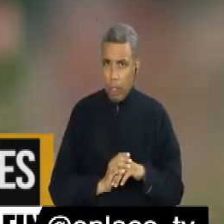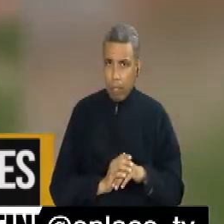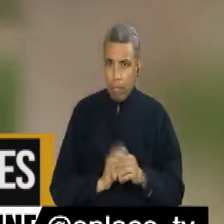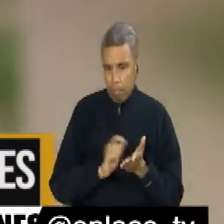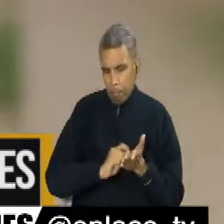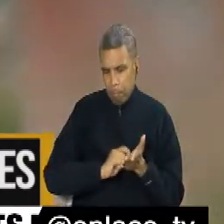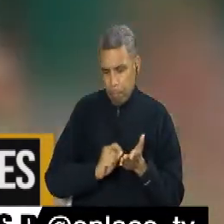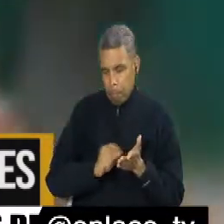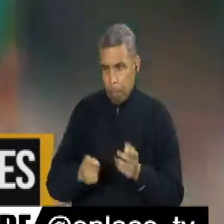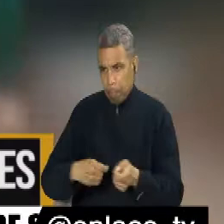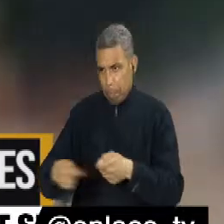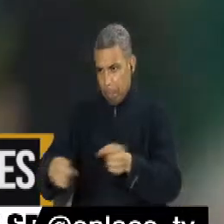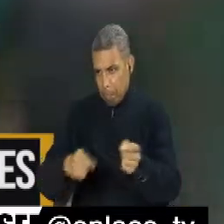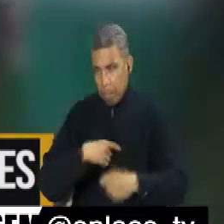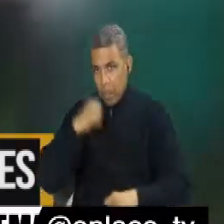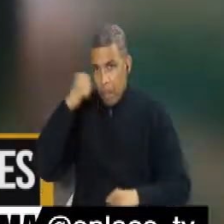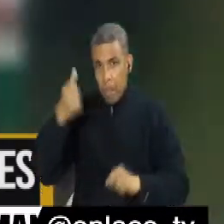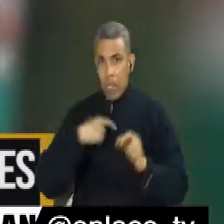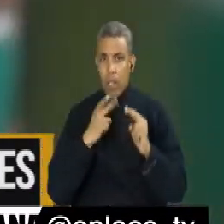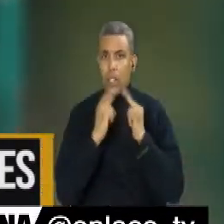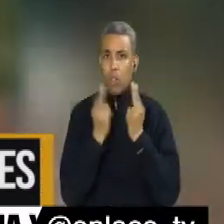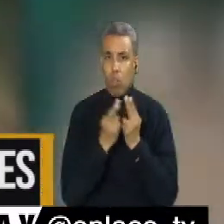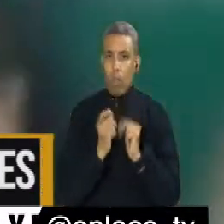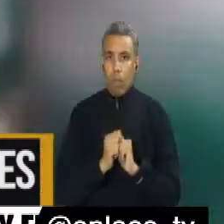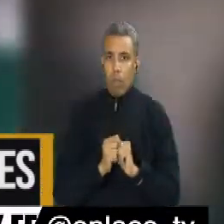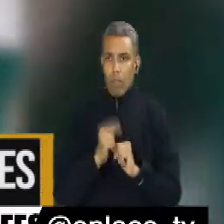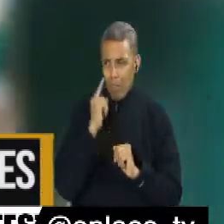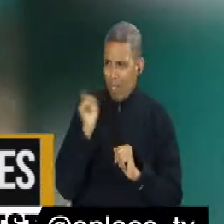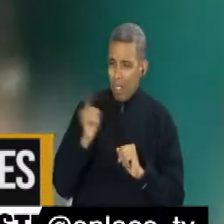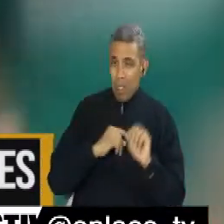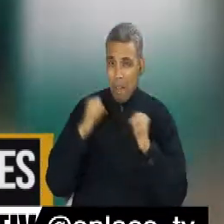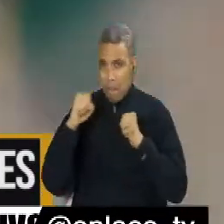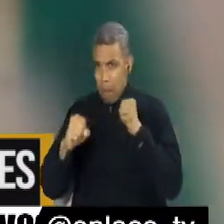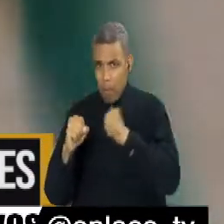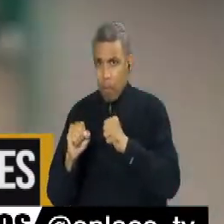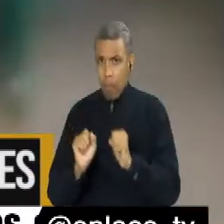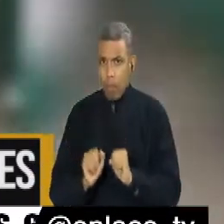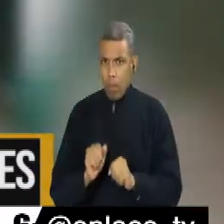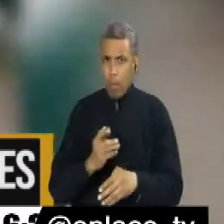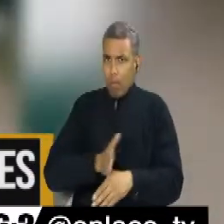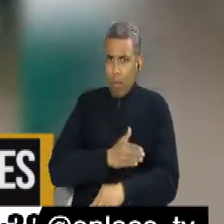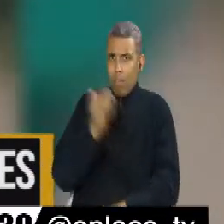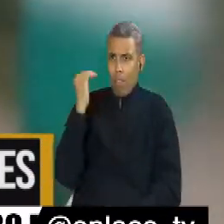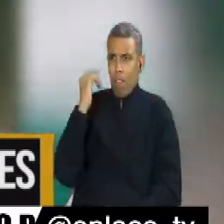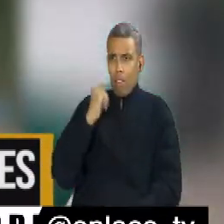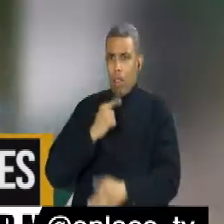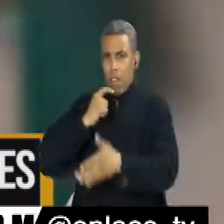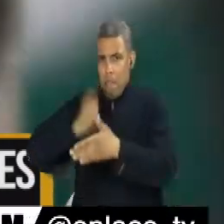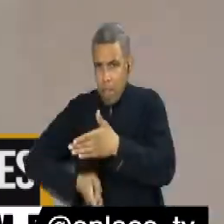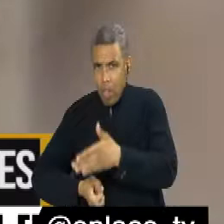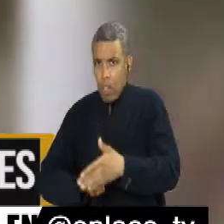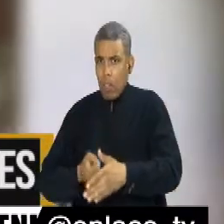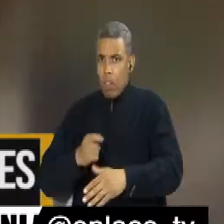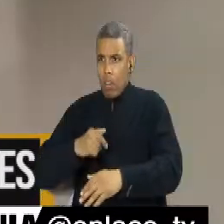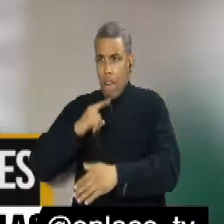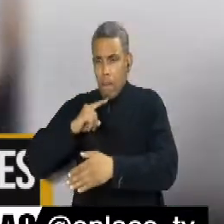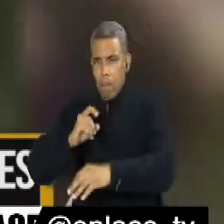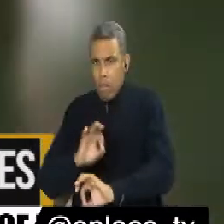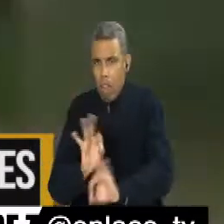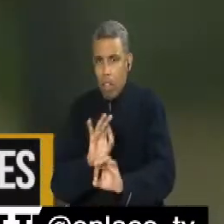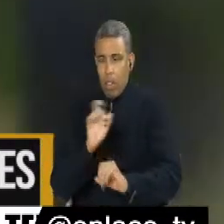Según información del colegio, las menores involucradas en la pelea no tenían llamados de atención por indisciplina o por